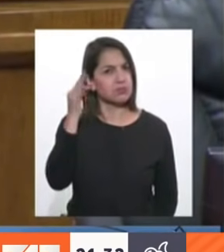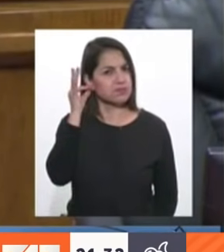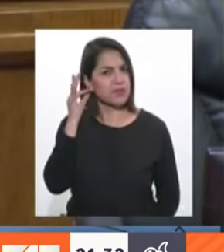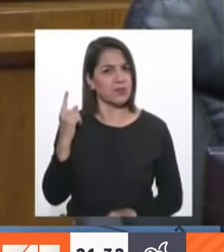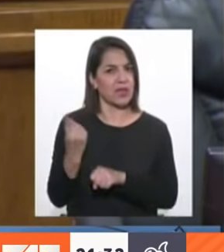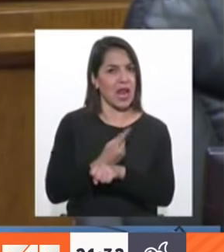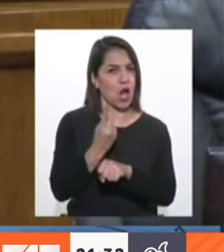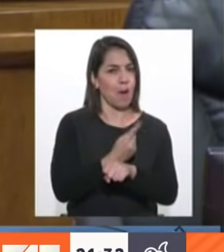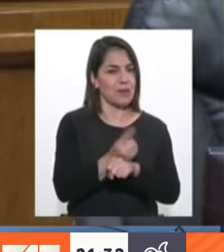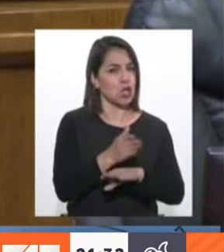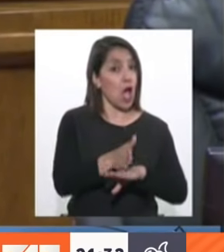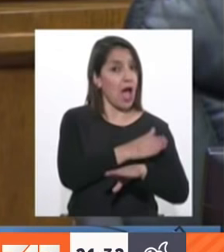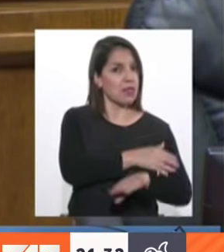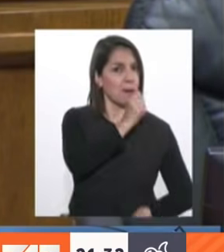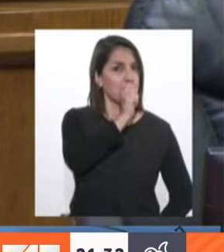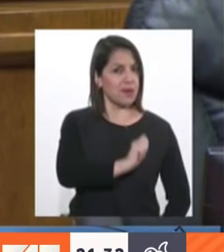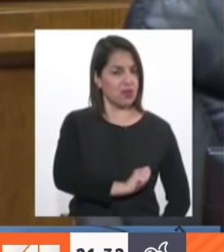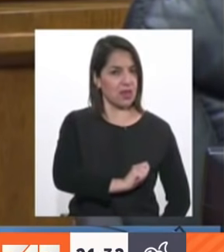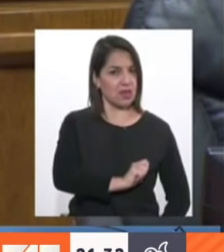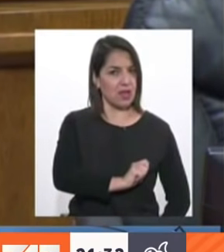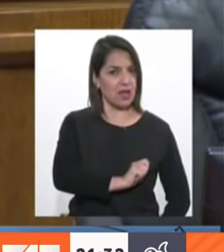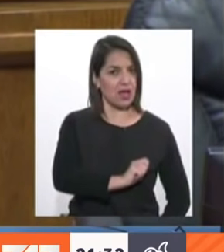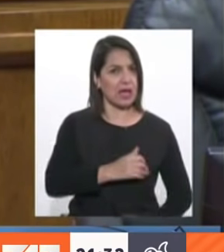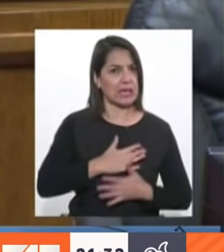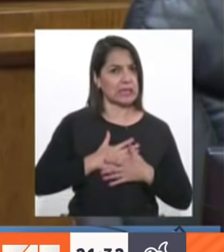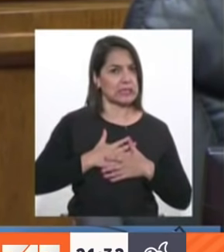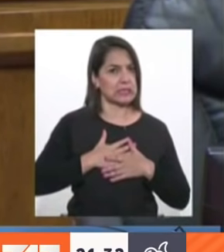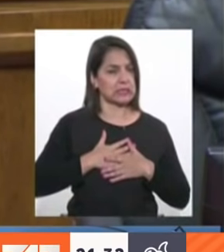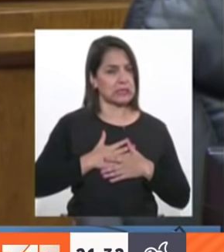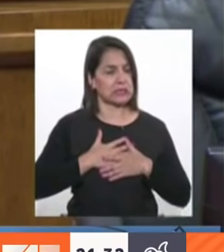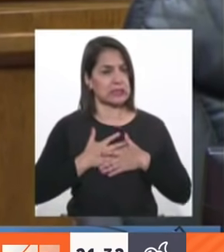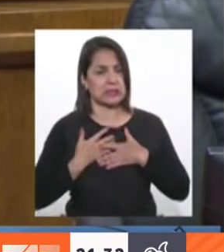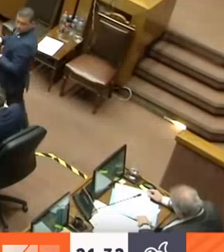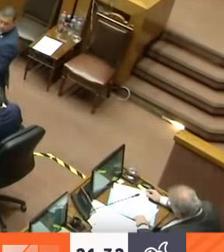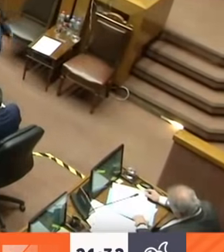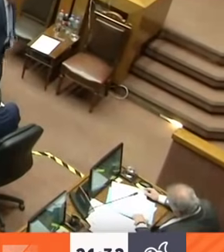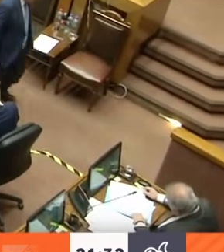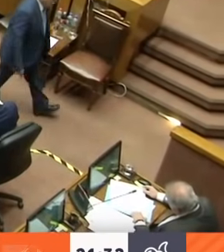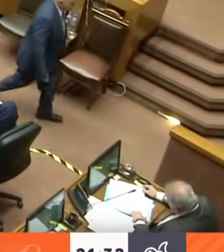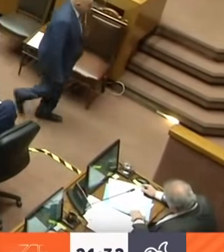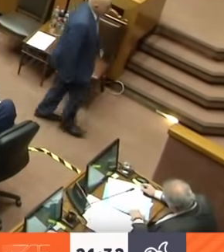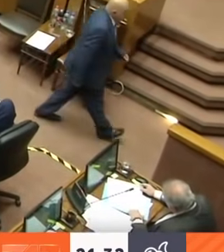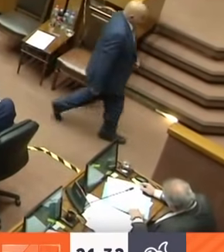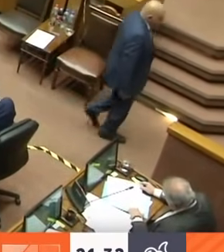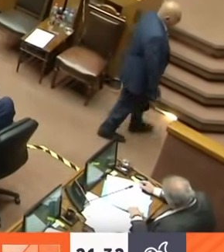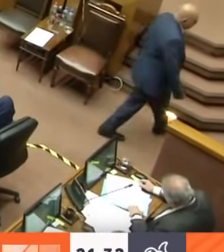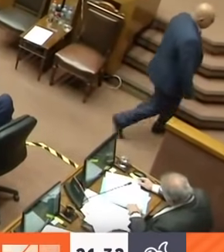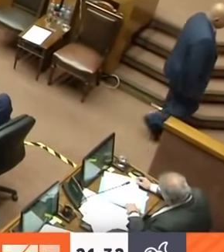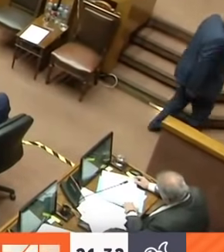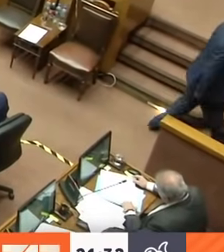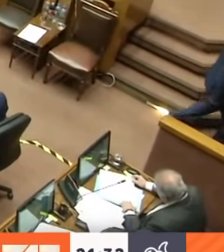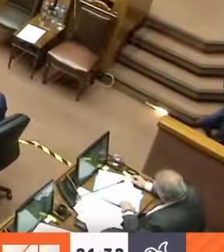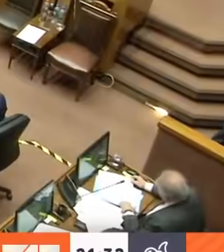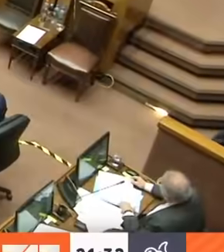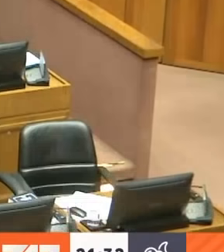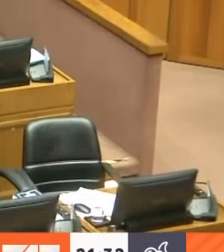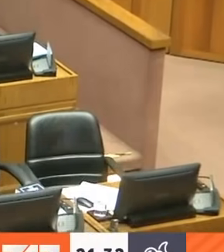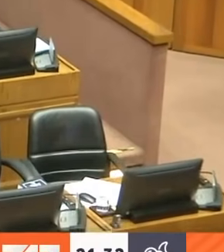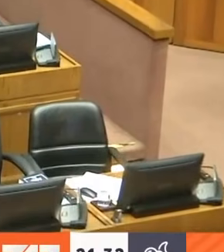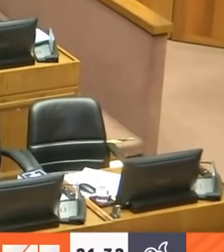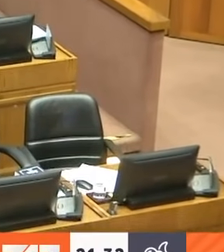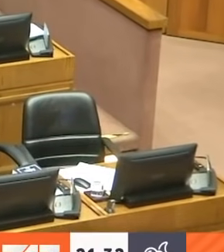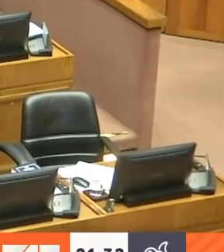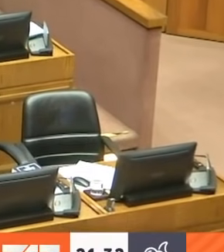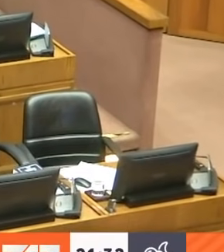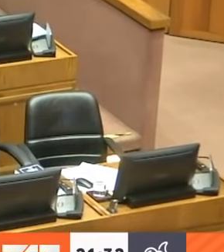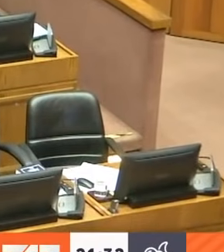conversación privada se sienten entre la espada y la pared. ¿Y quién habría estado entre la espada y la pared, incluso